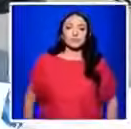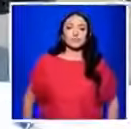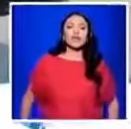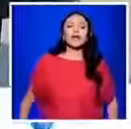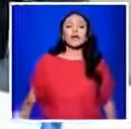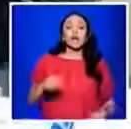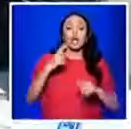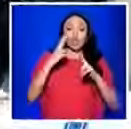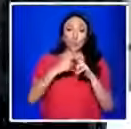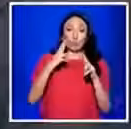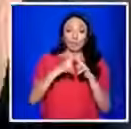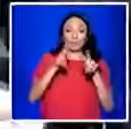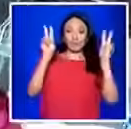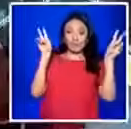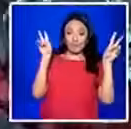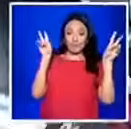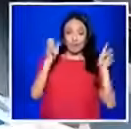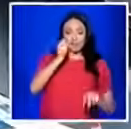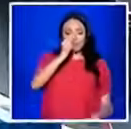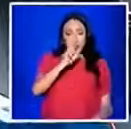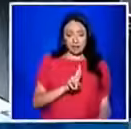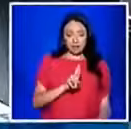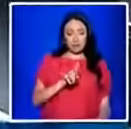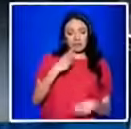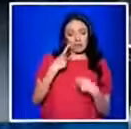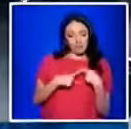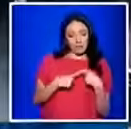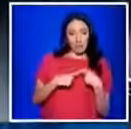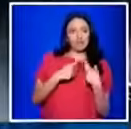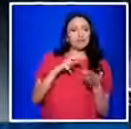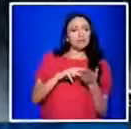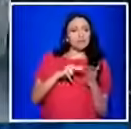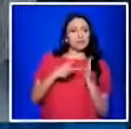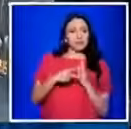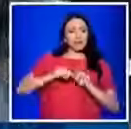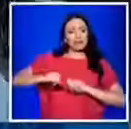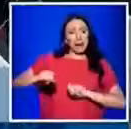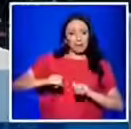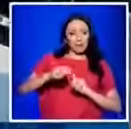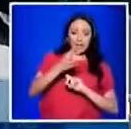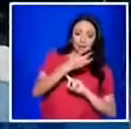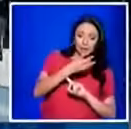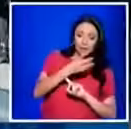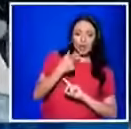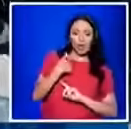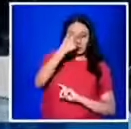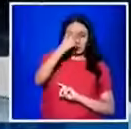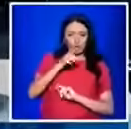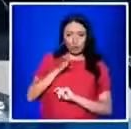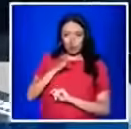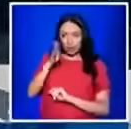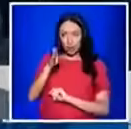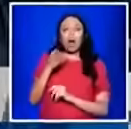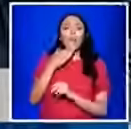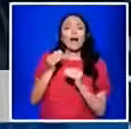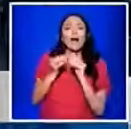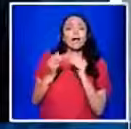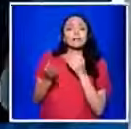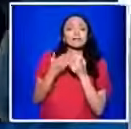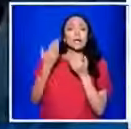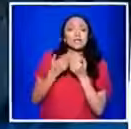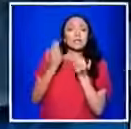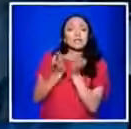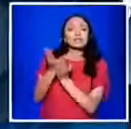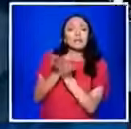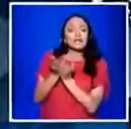Cerquito promueve la ejecución de trámites municipales de forma presencial y en línea con el fin de simplificar el acceso a servicios esenciales